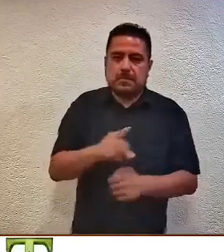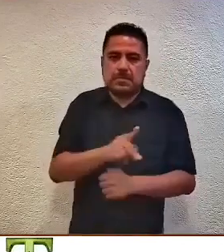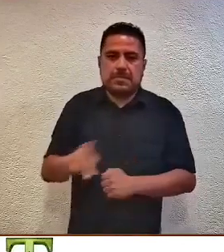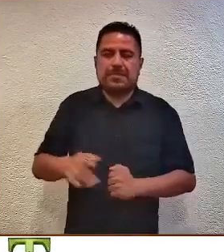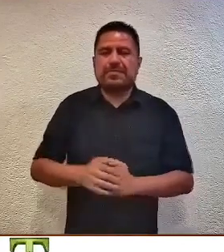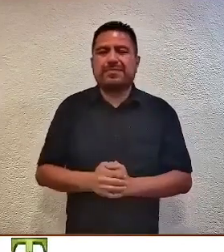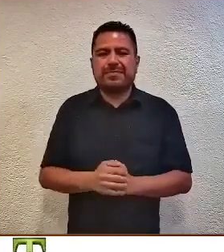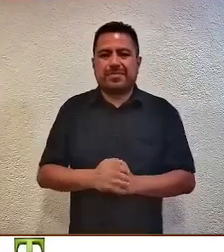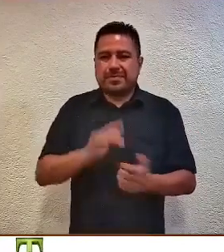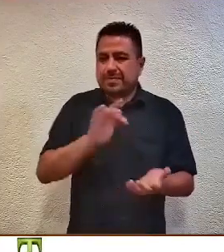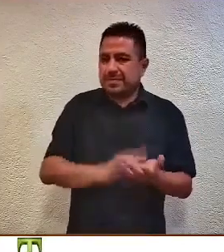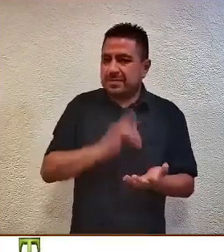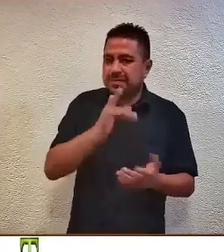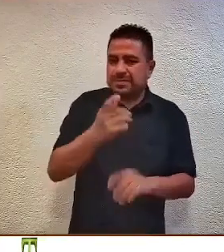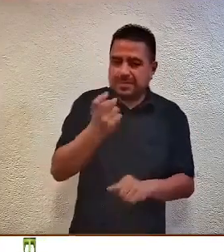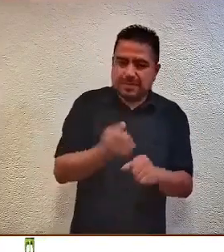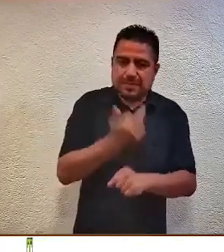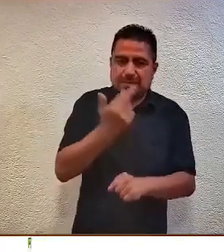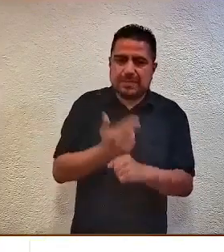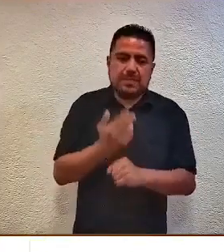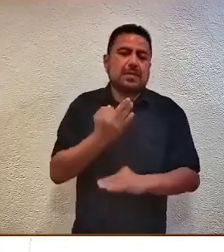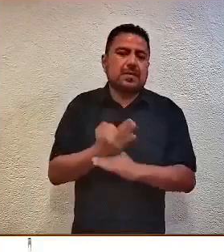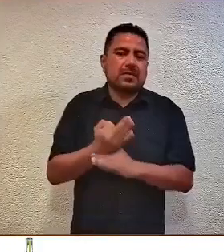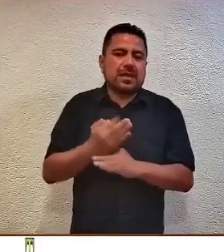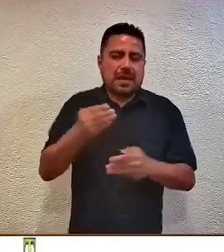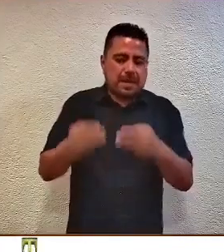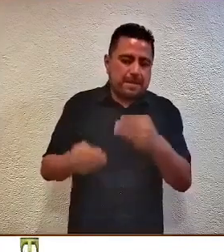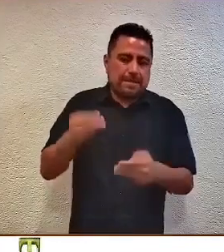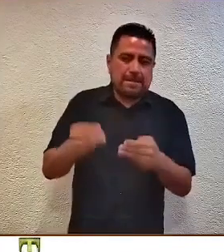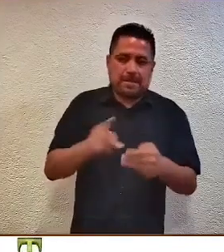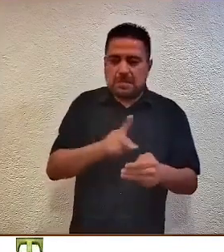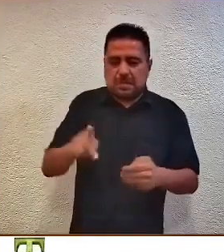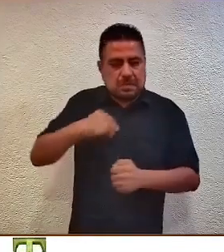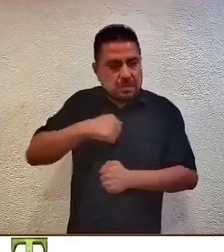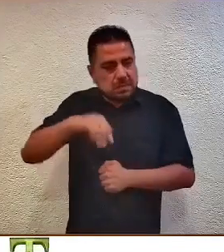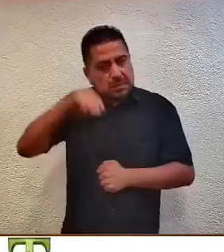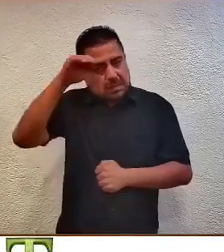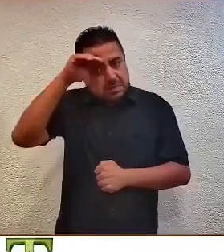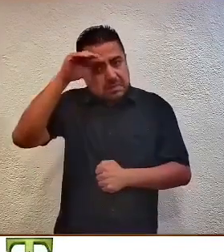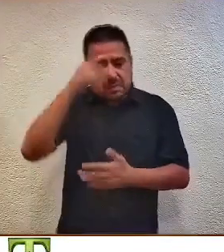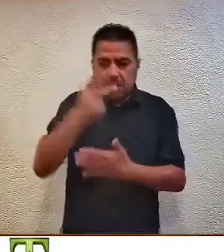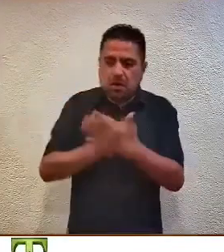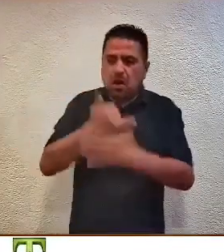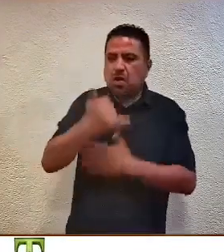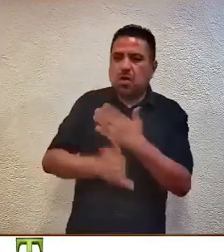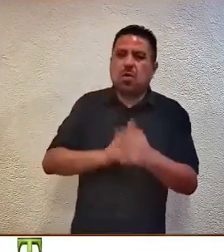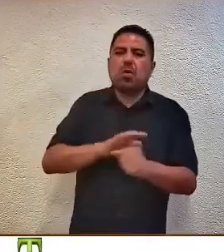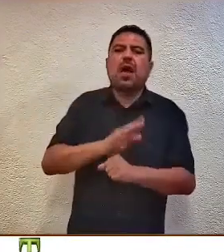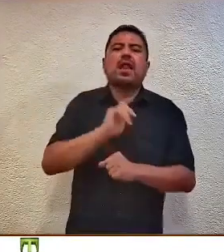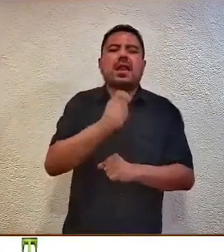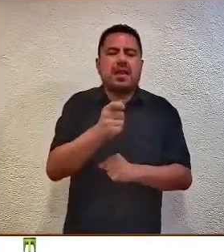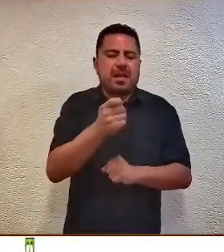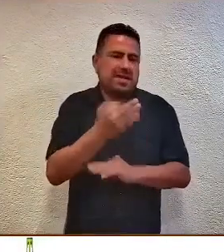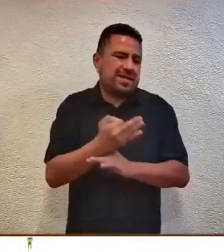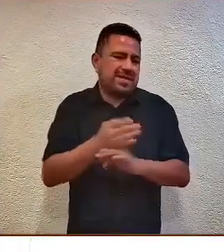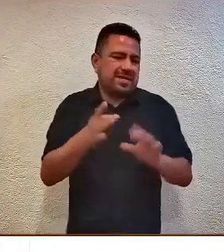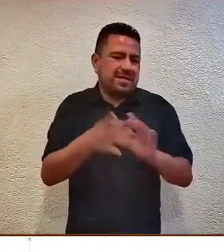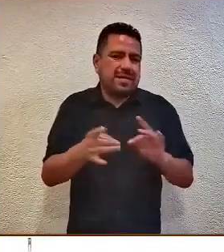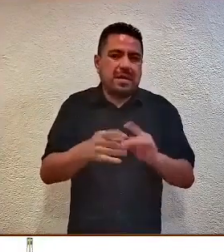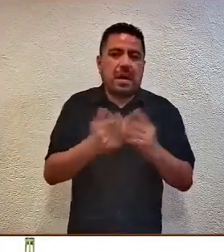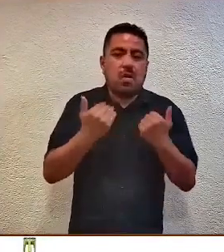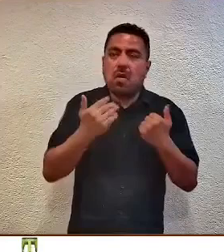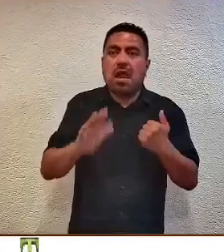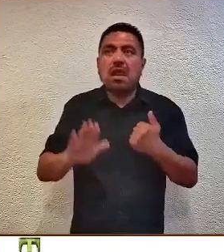magistrado. Gracias, secretario. Magistrada, magistrado, está a nuestra consideración el proyecto del que se ha dado cuenta. No